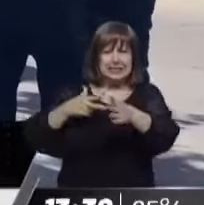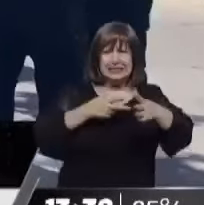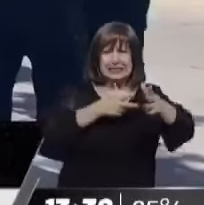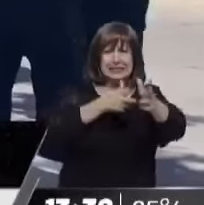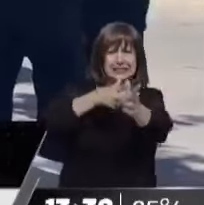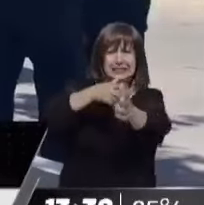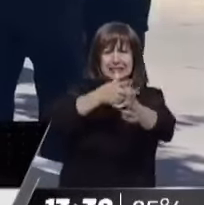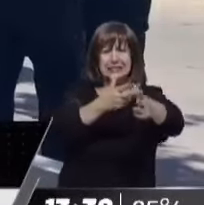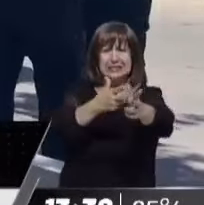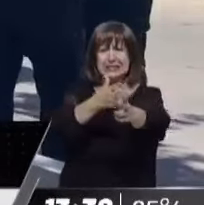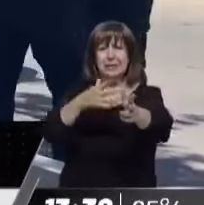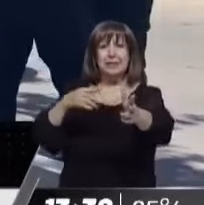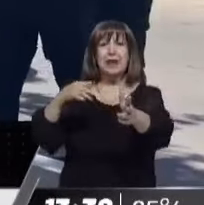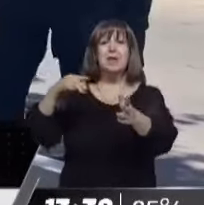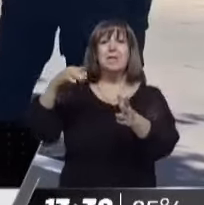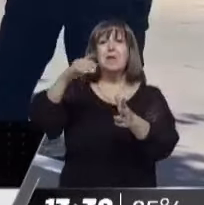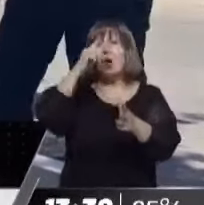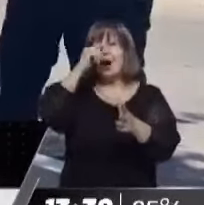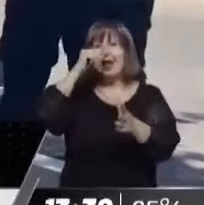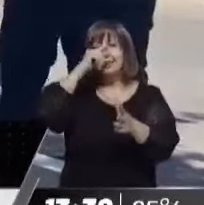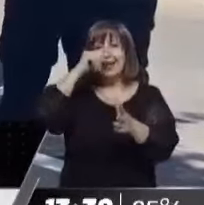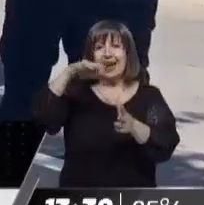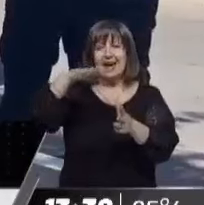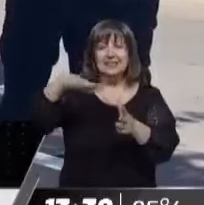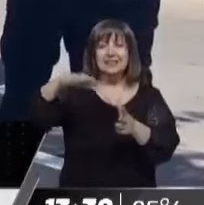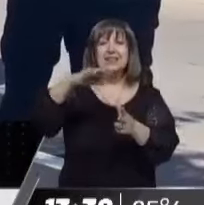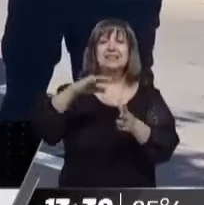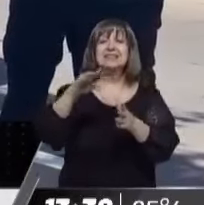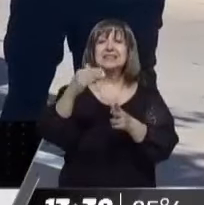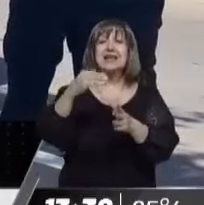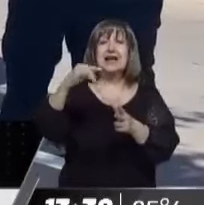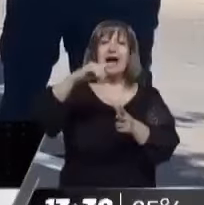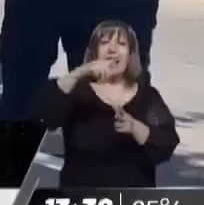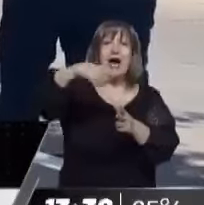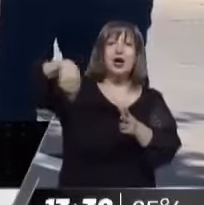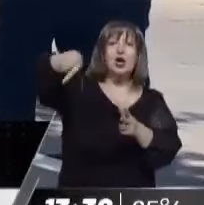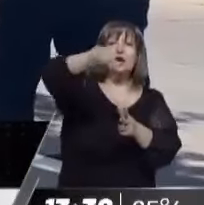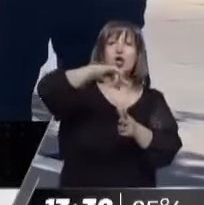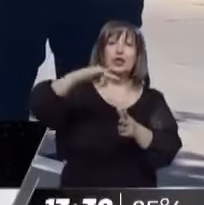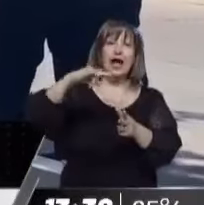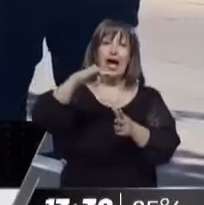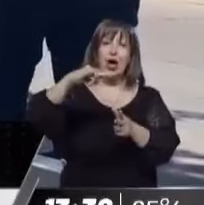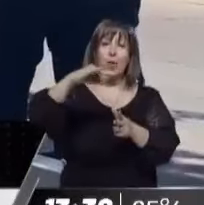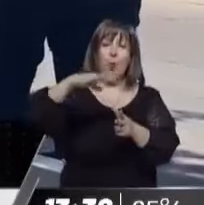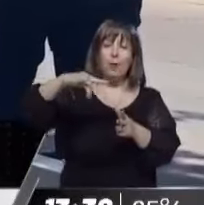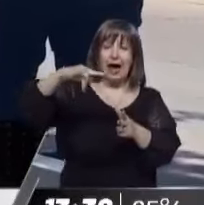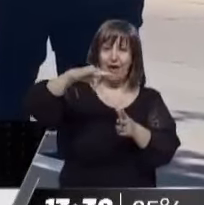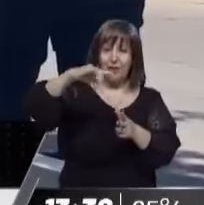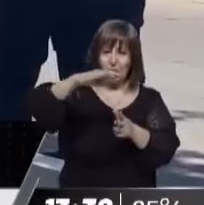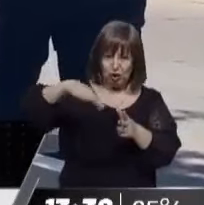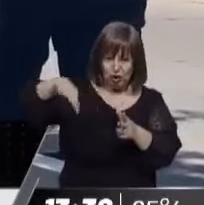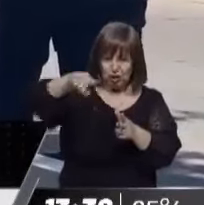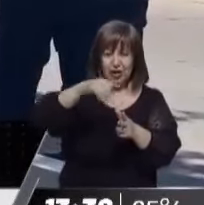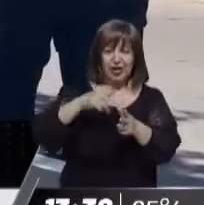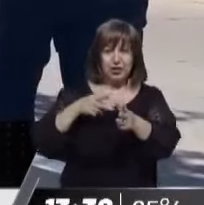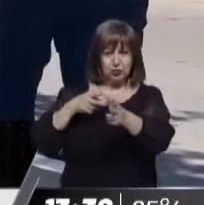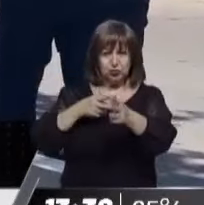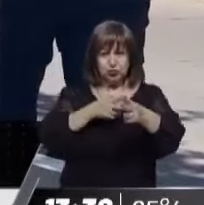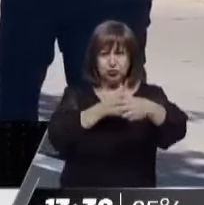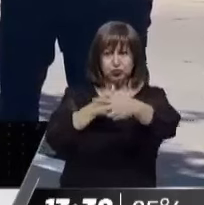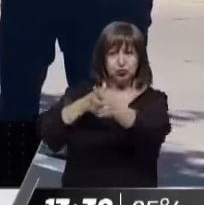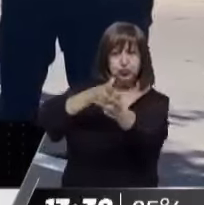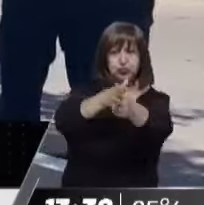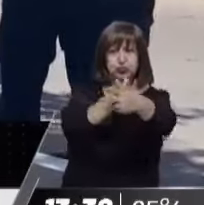la camioneta y que no iba a poder ser visto, y finalmente, evidentemente, la policía fue muy rápida y pudo hacer las conexiones para que otros